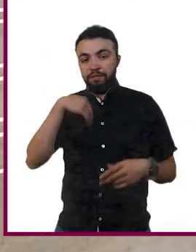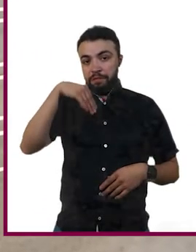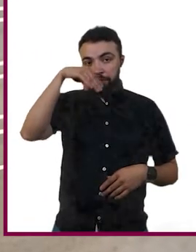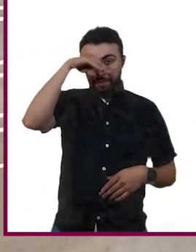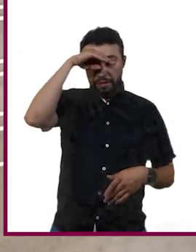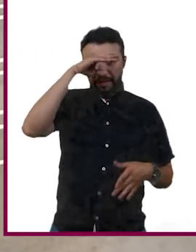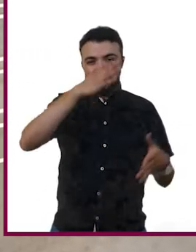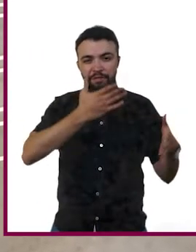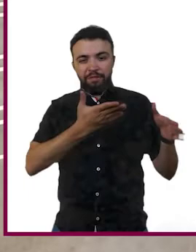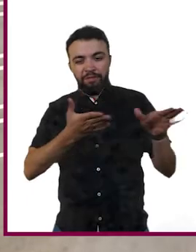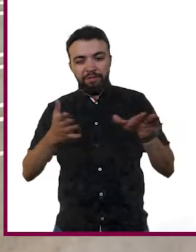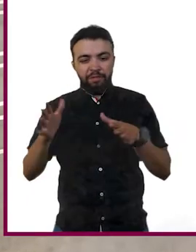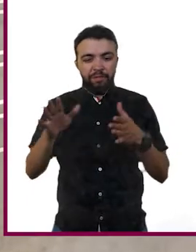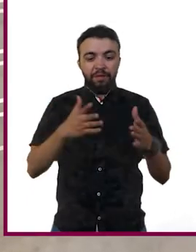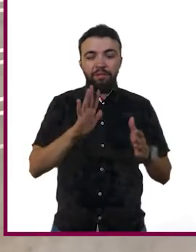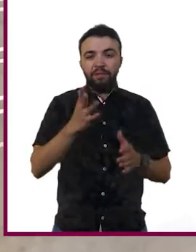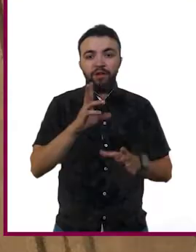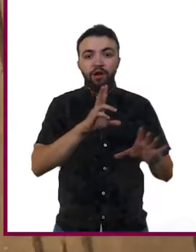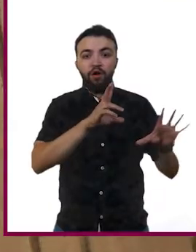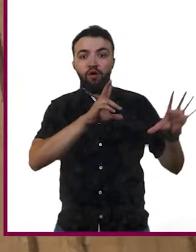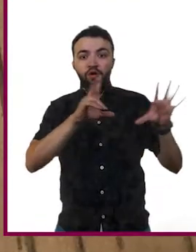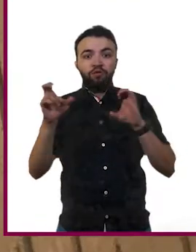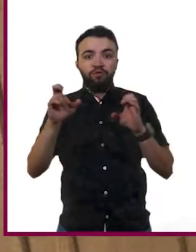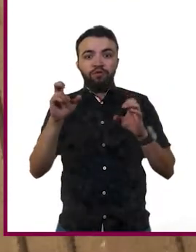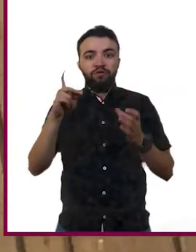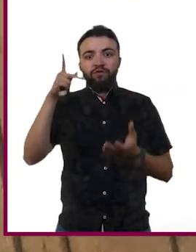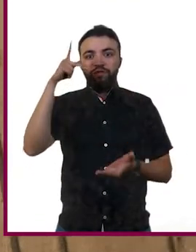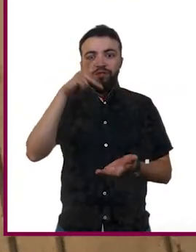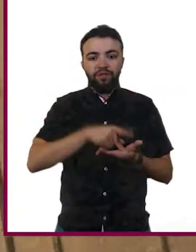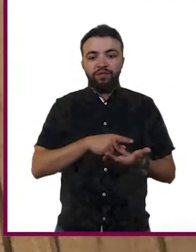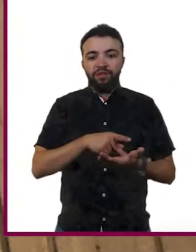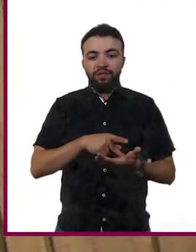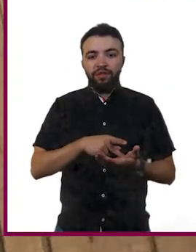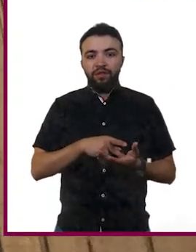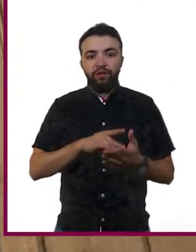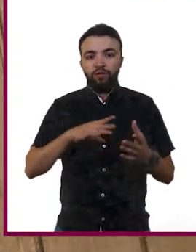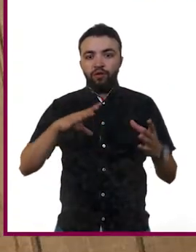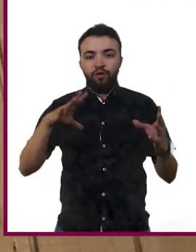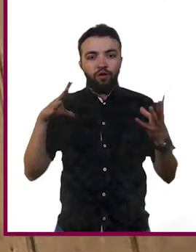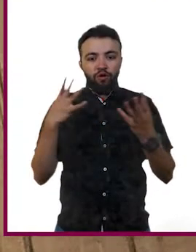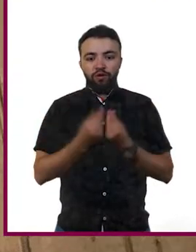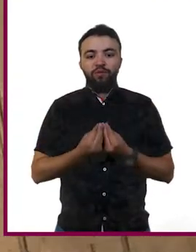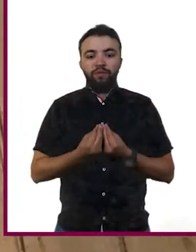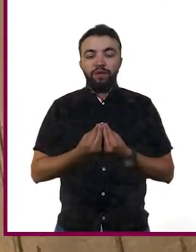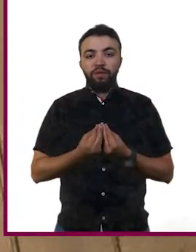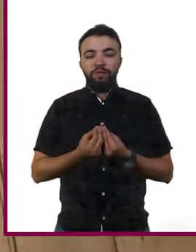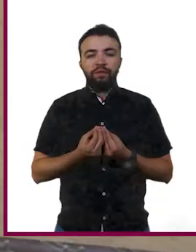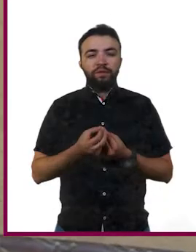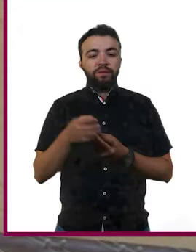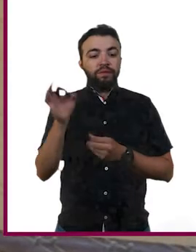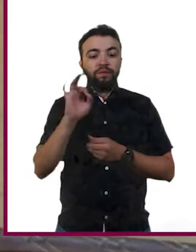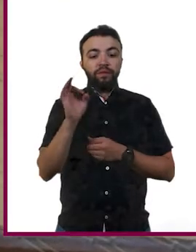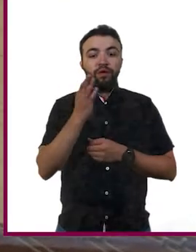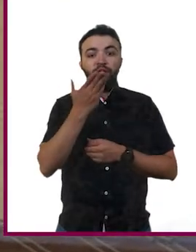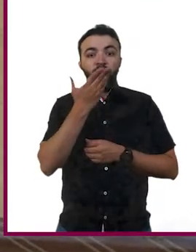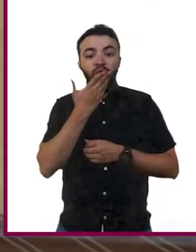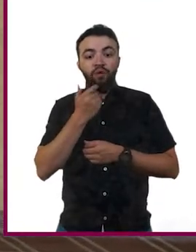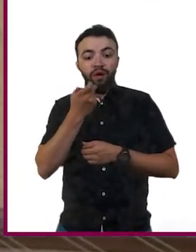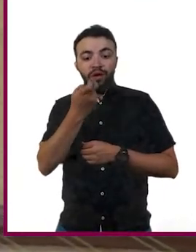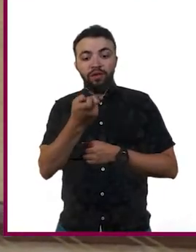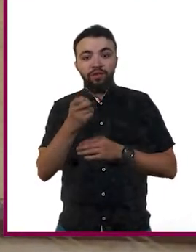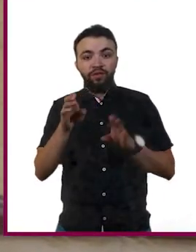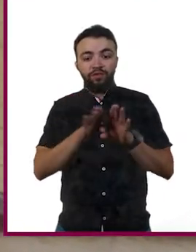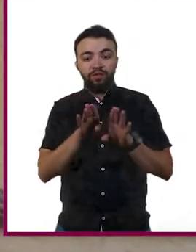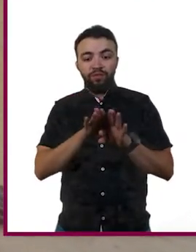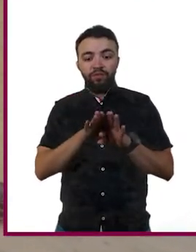me puse ocioso, debe ser unos 800 kilos en cuestión de, ¿no? Entonces, si no tuviera esas costillas,